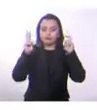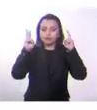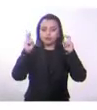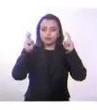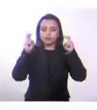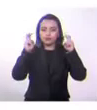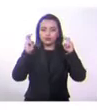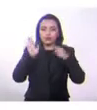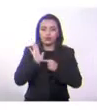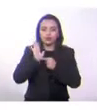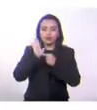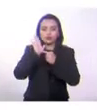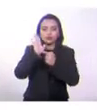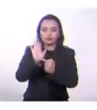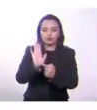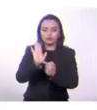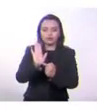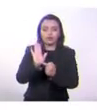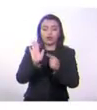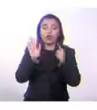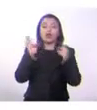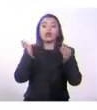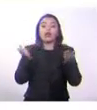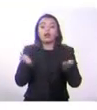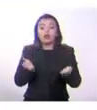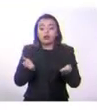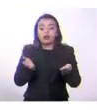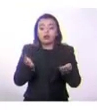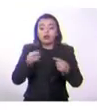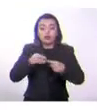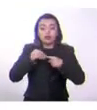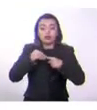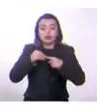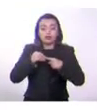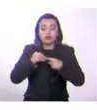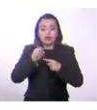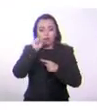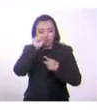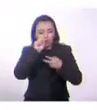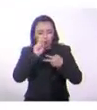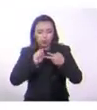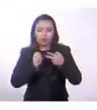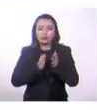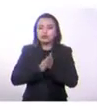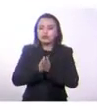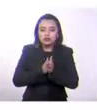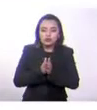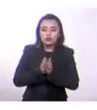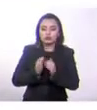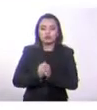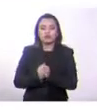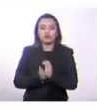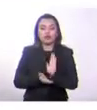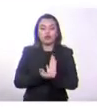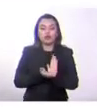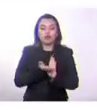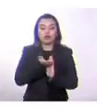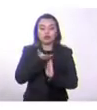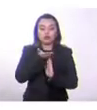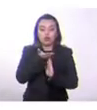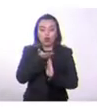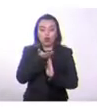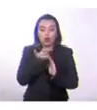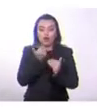desarrollo se expone de manera clara y ordenada la información relativa al tema que se está